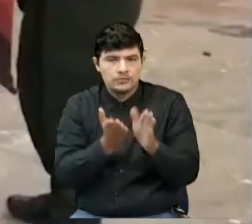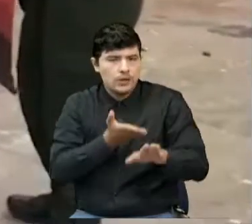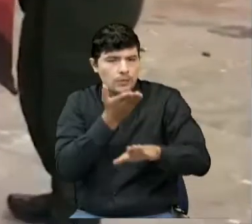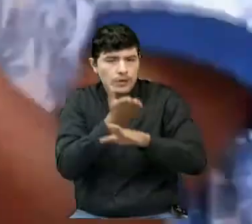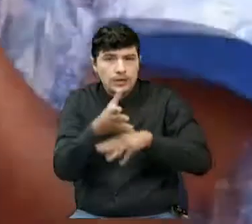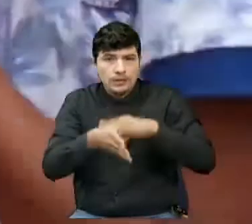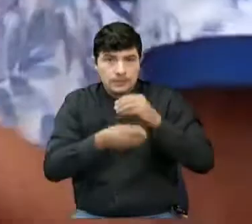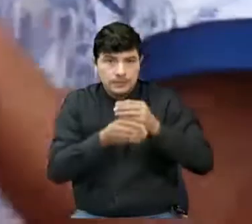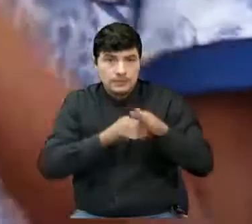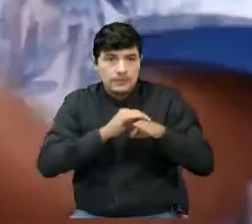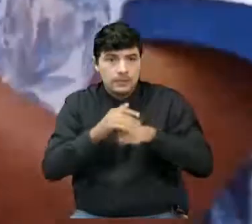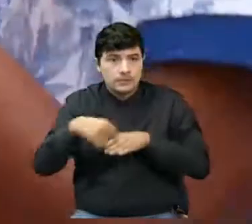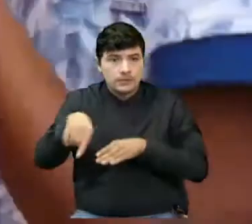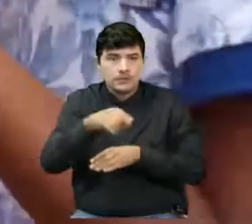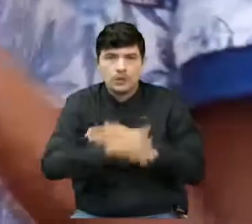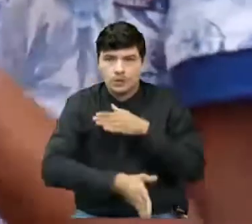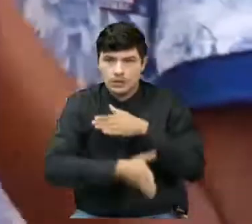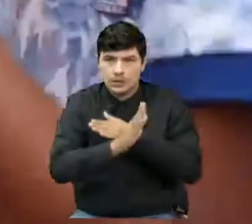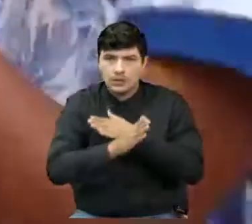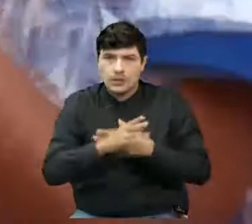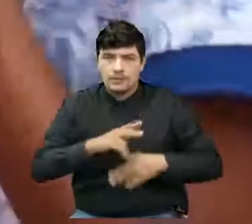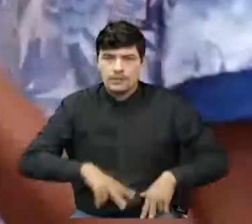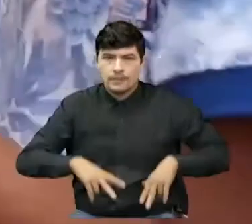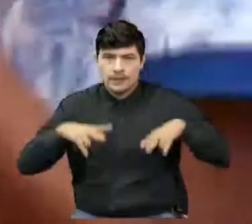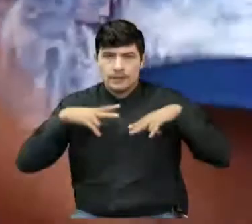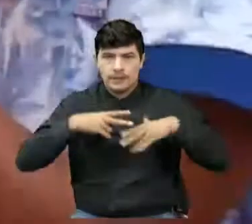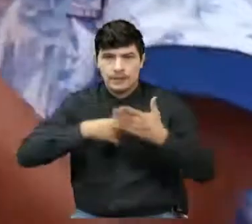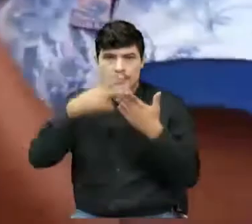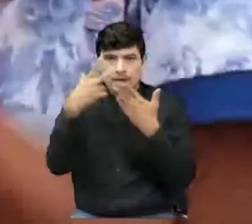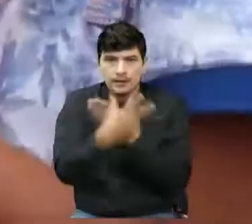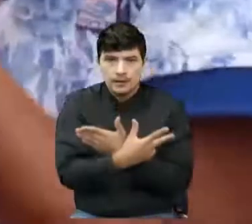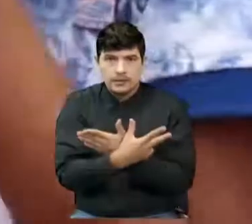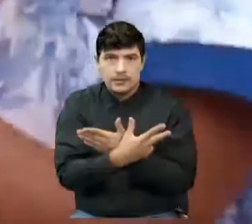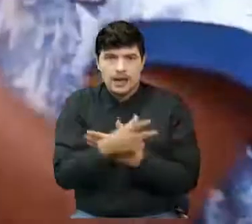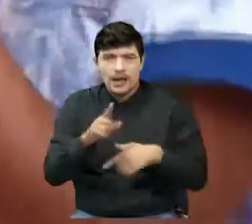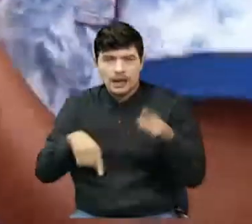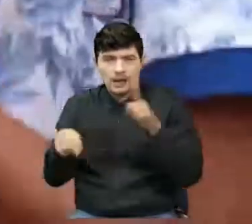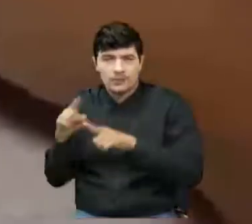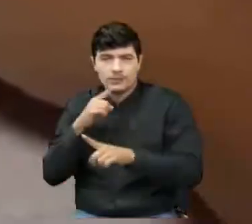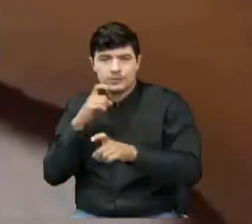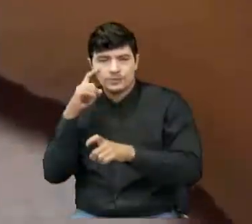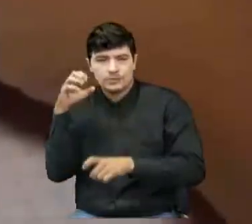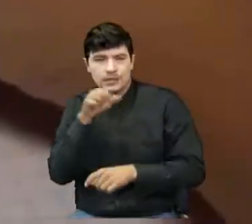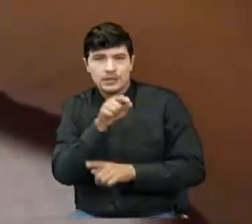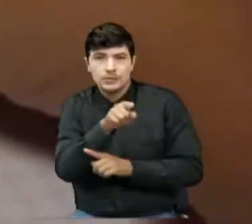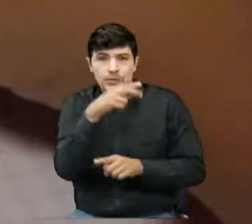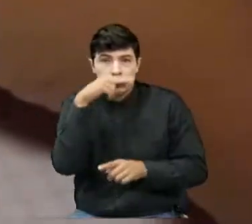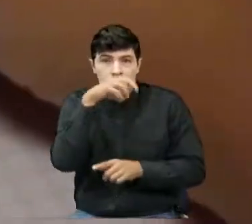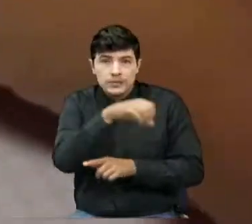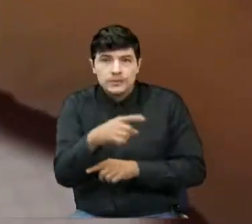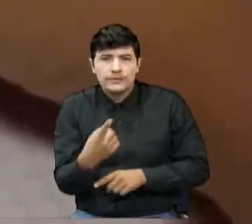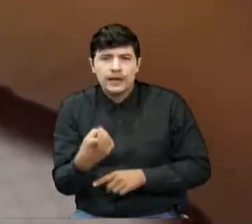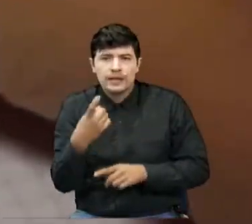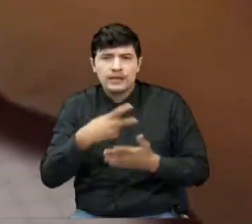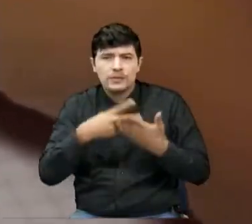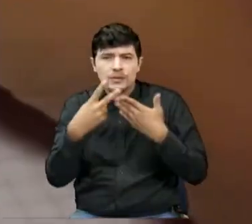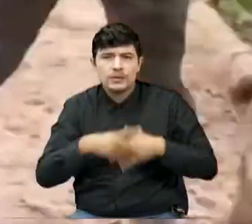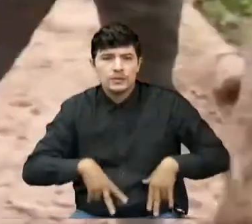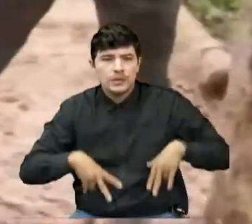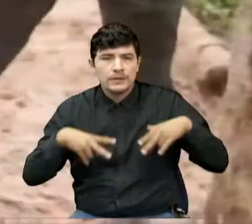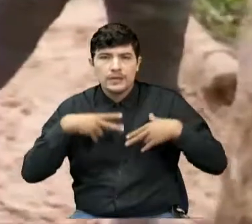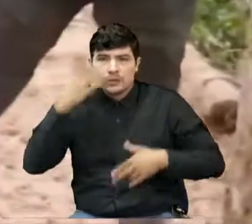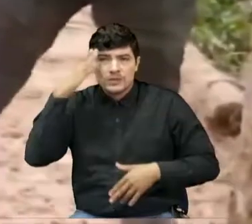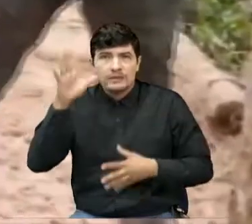proyecto de vida ya que es allí donde muchas veces encontramos situaciones de que niños que no tienen un proyecto de vida claro pues terminan